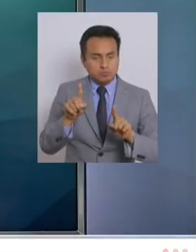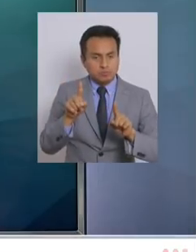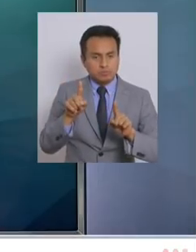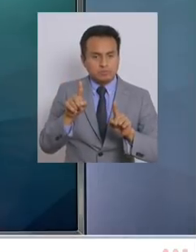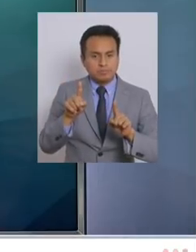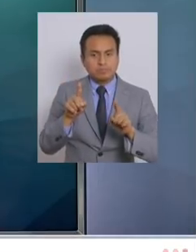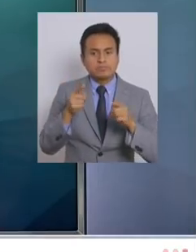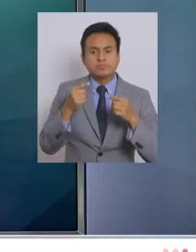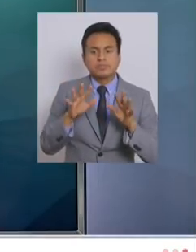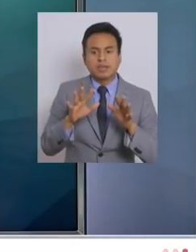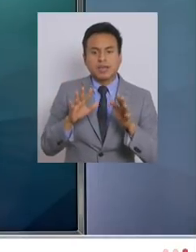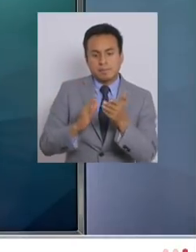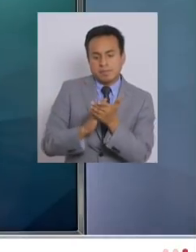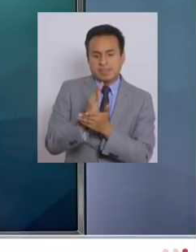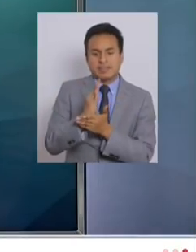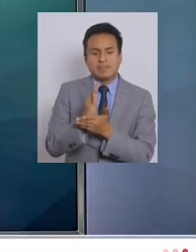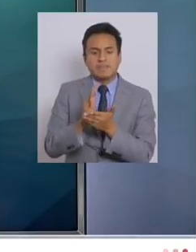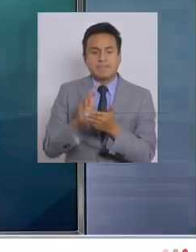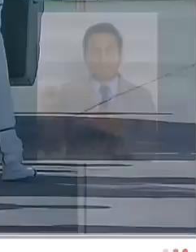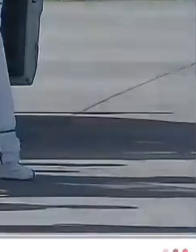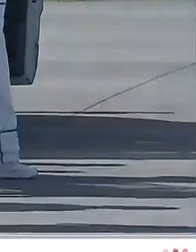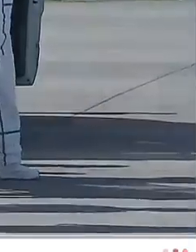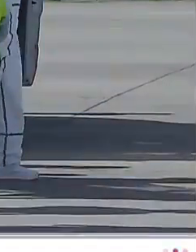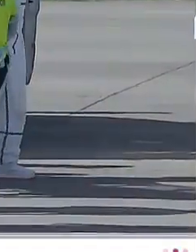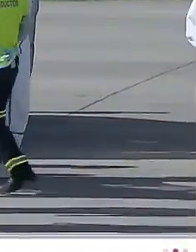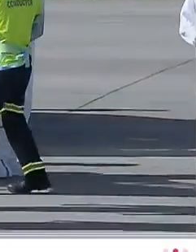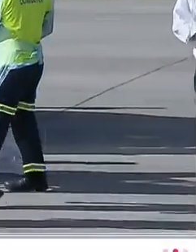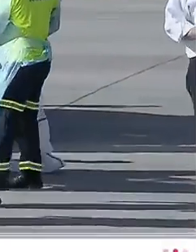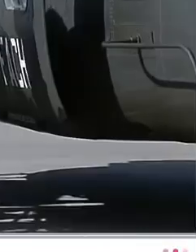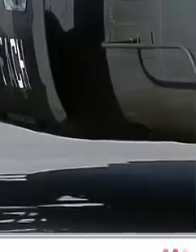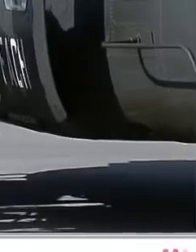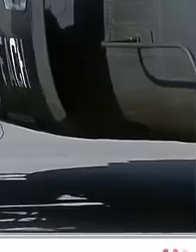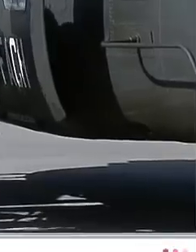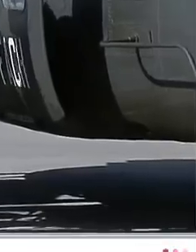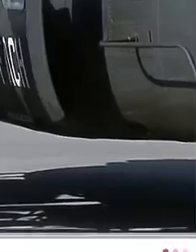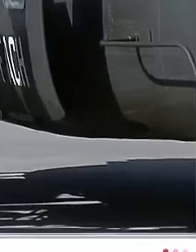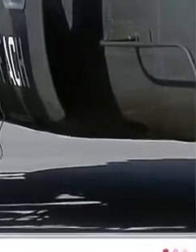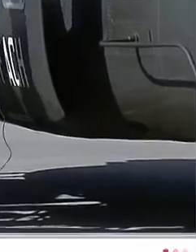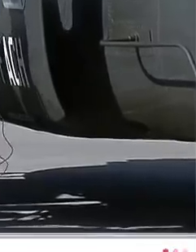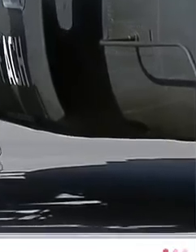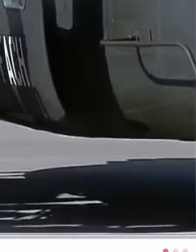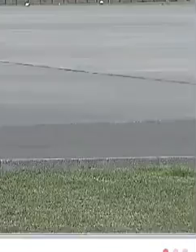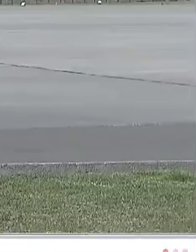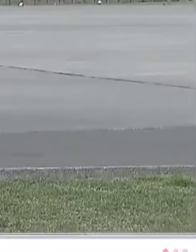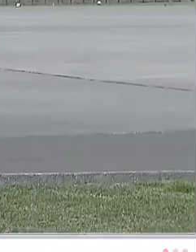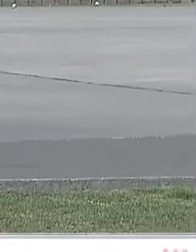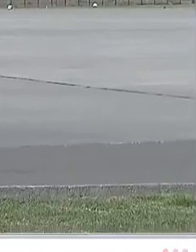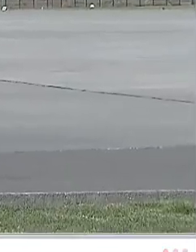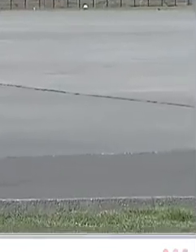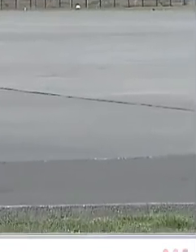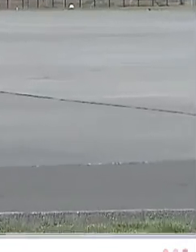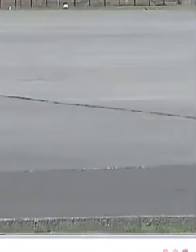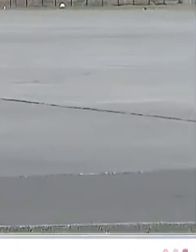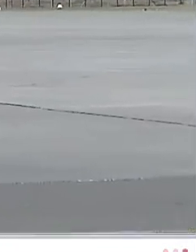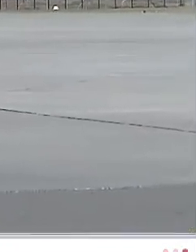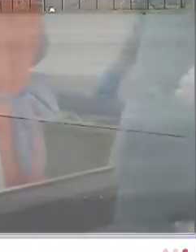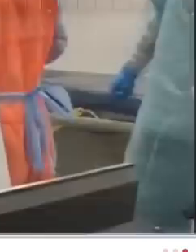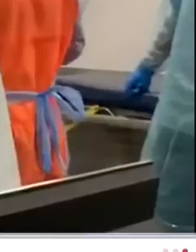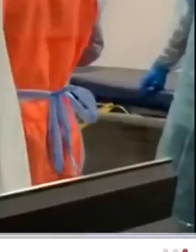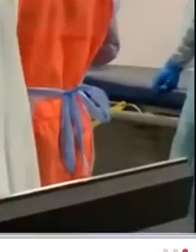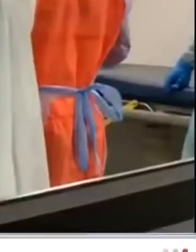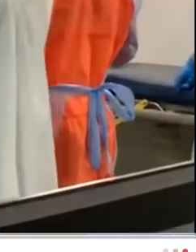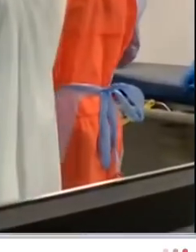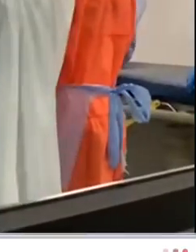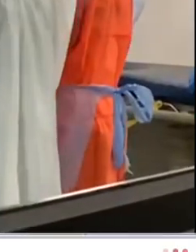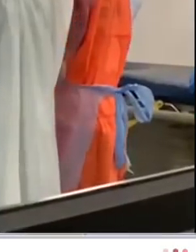bien escuchamos parte del balance del ministerio de salud en donde se ha confirmado la región metropolitana estará en su